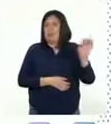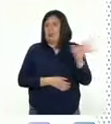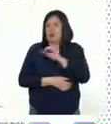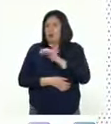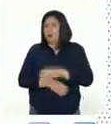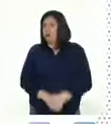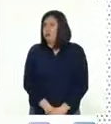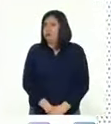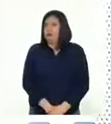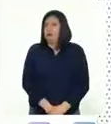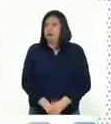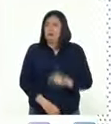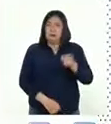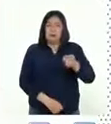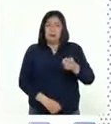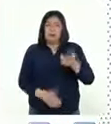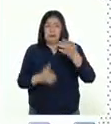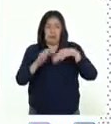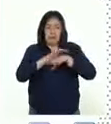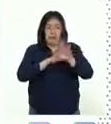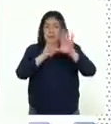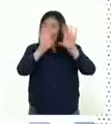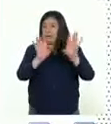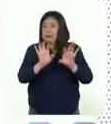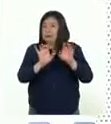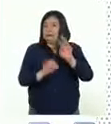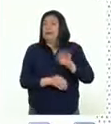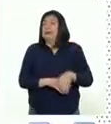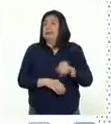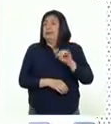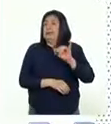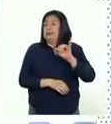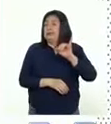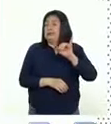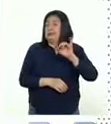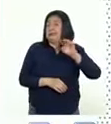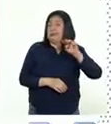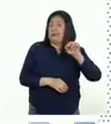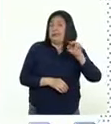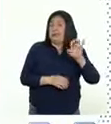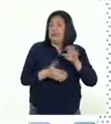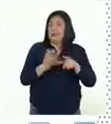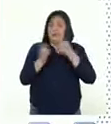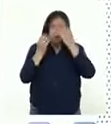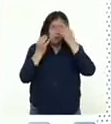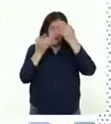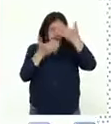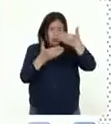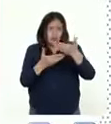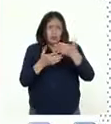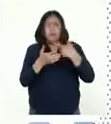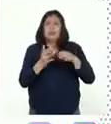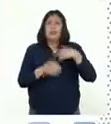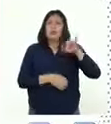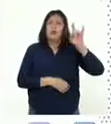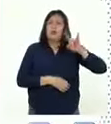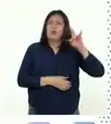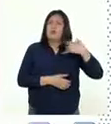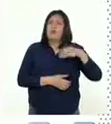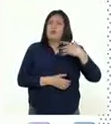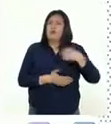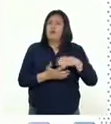total. En la página del Instituto Nacional de Estadística e Informática, encontré información sobre las